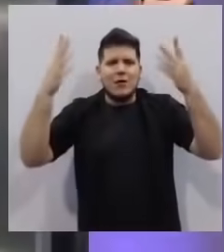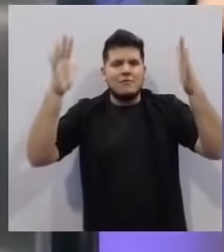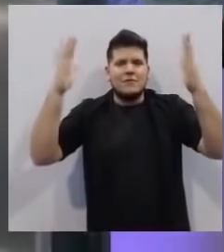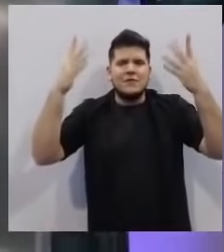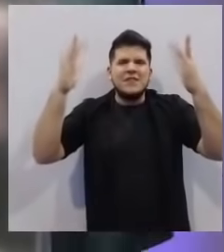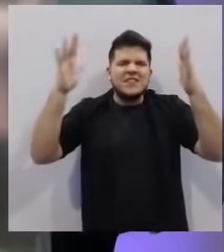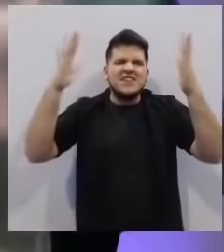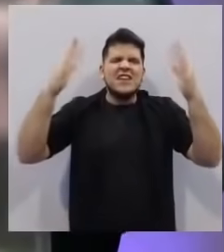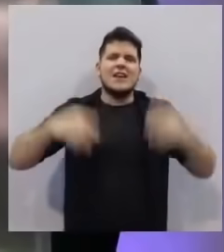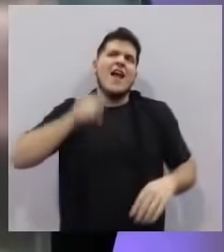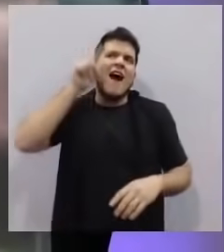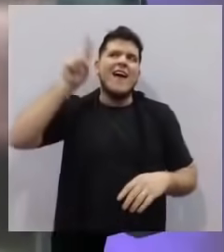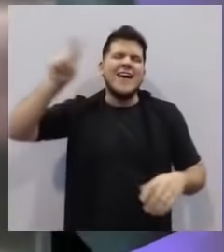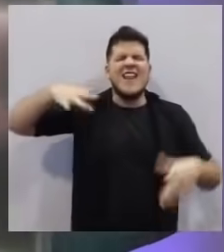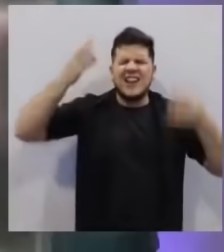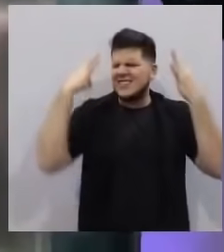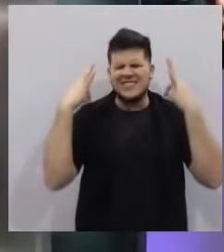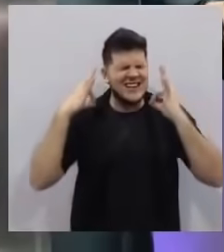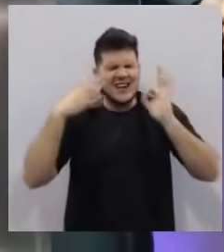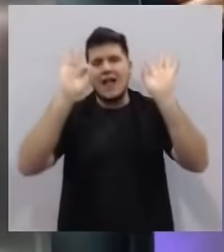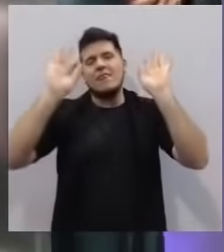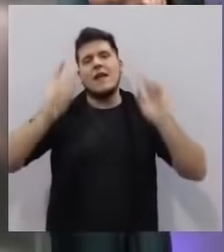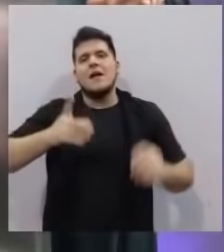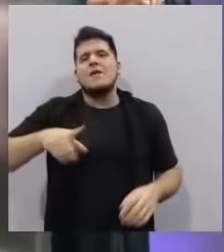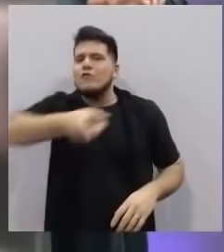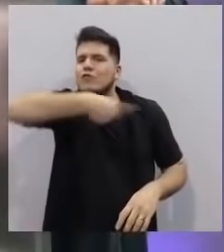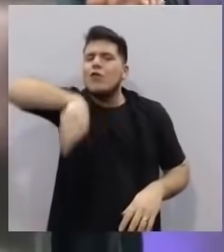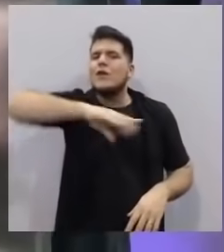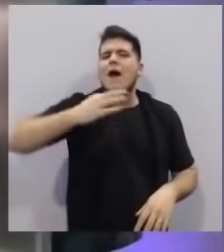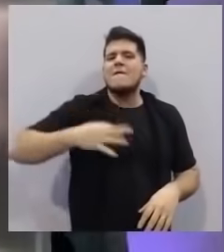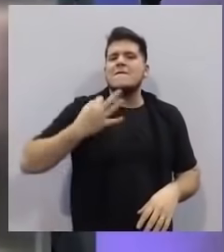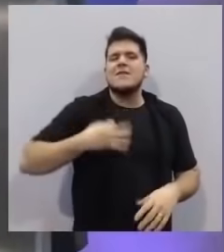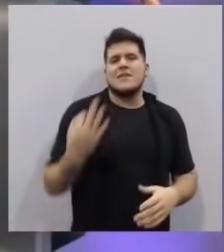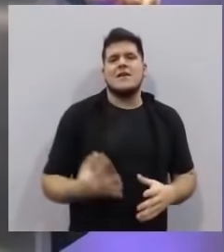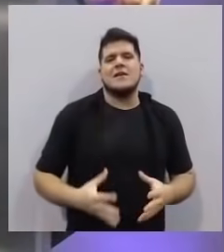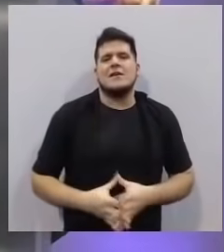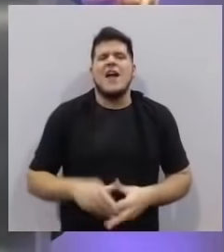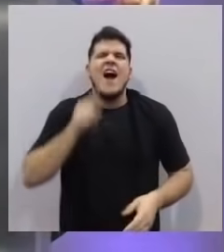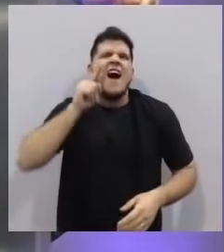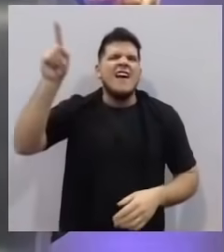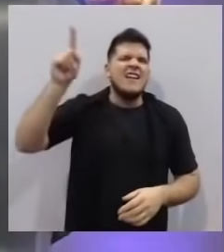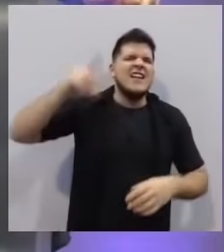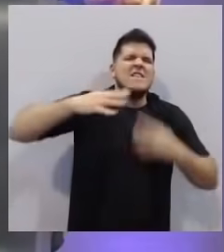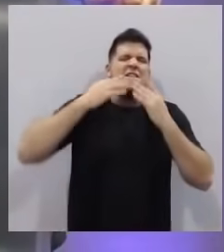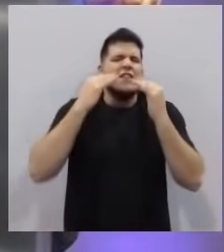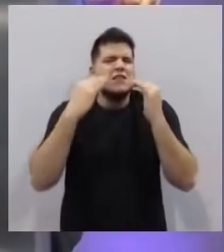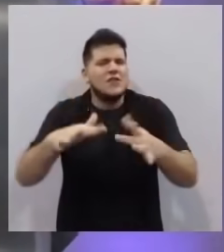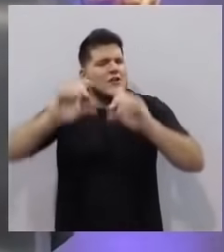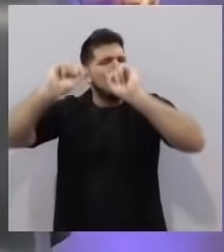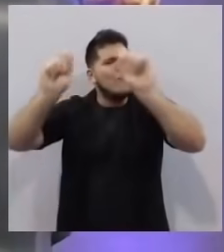el que rescata del hoyo tu vida en el que te corona de favores y de